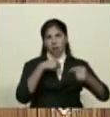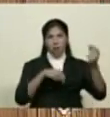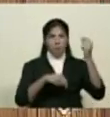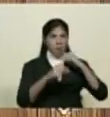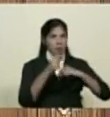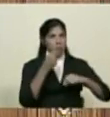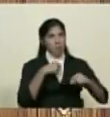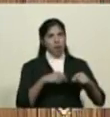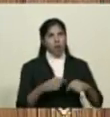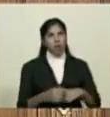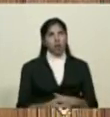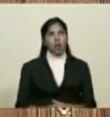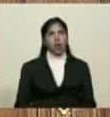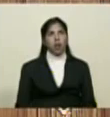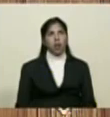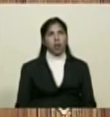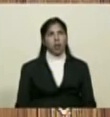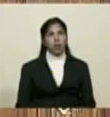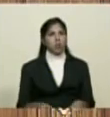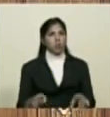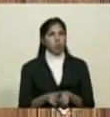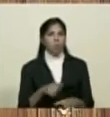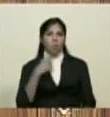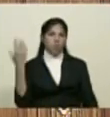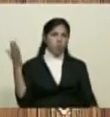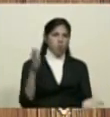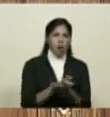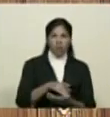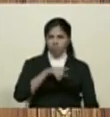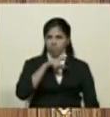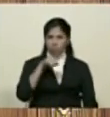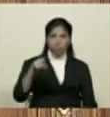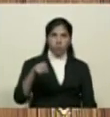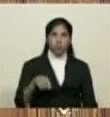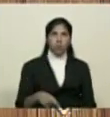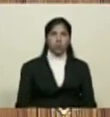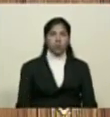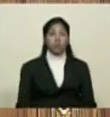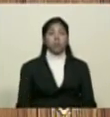vas a aparecer abombado como un gato.